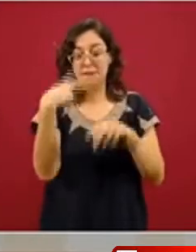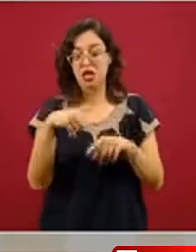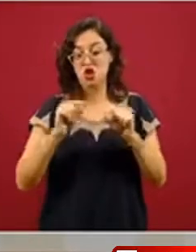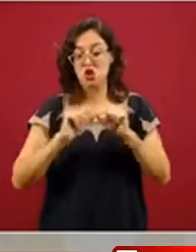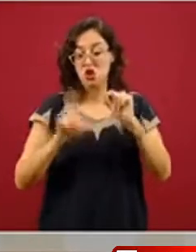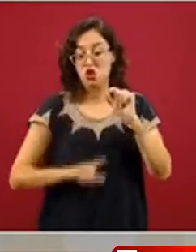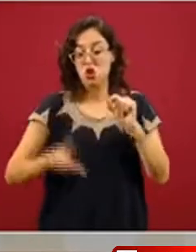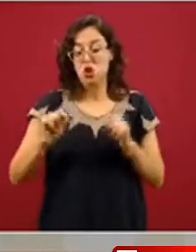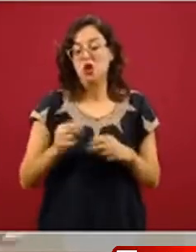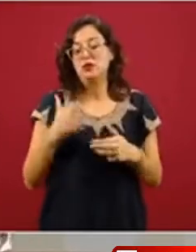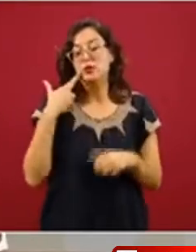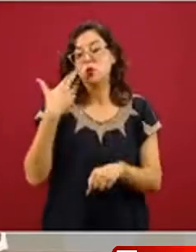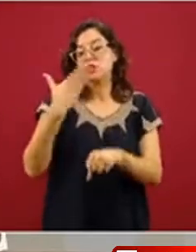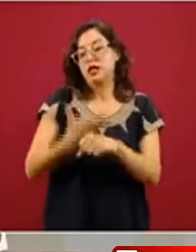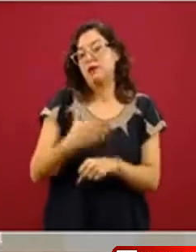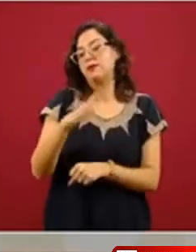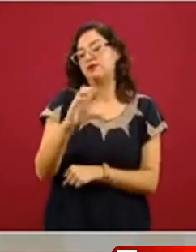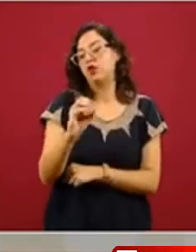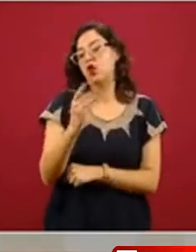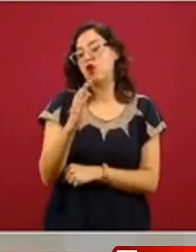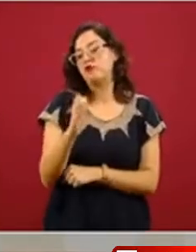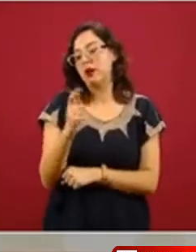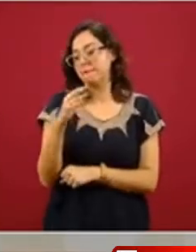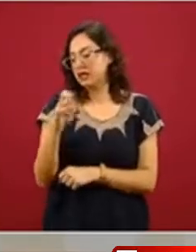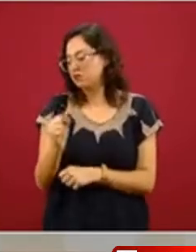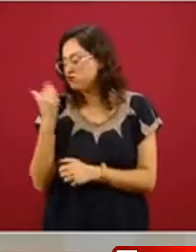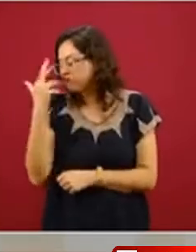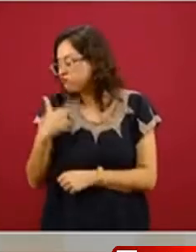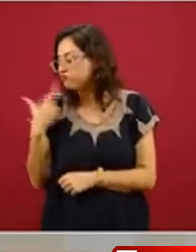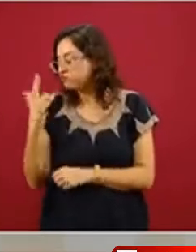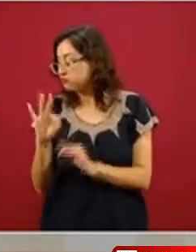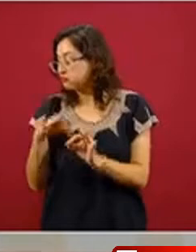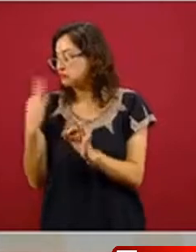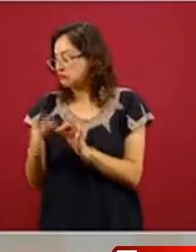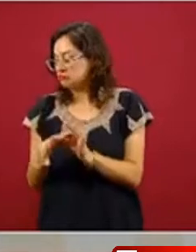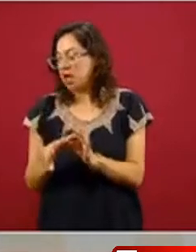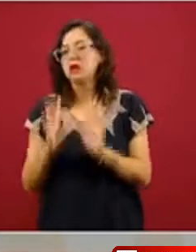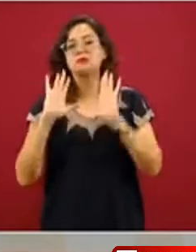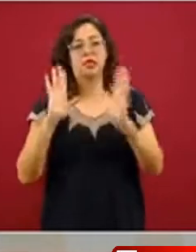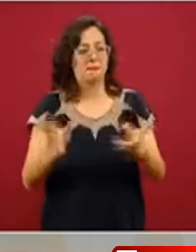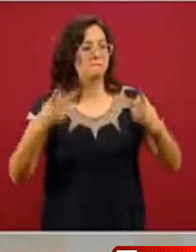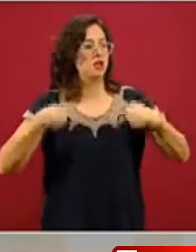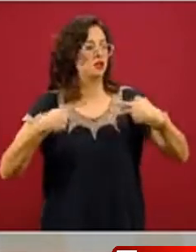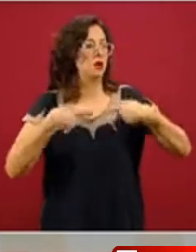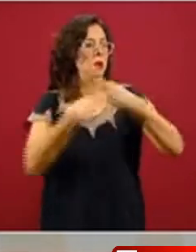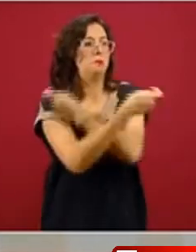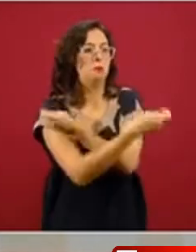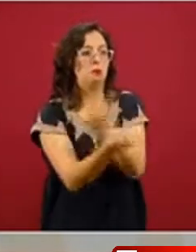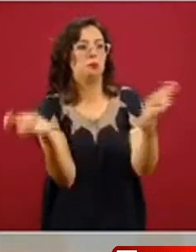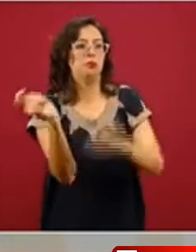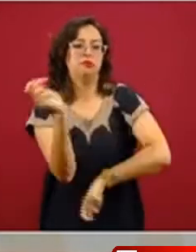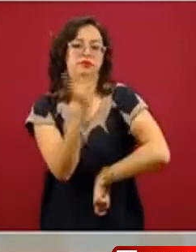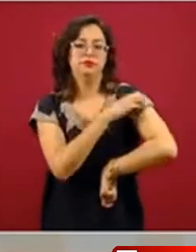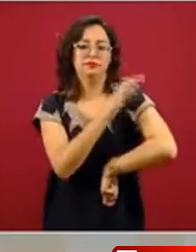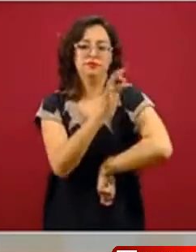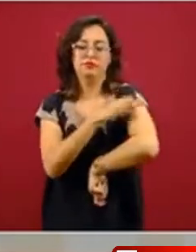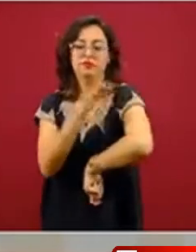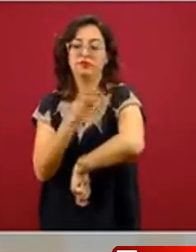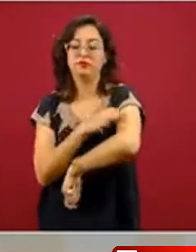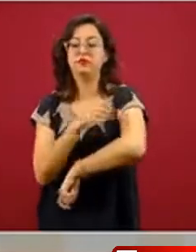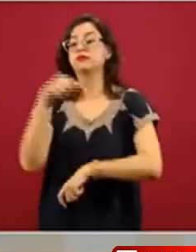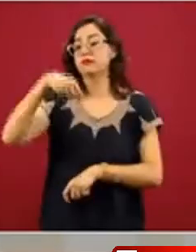y finalmente está lista para su uso. En México tenemos un contrato o un convenio que se estableció en la